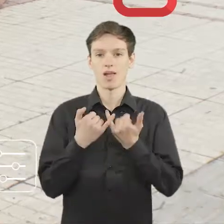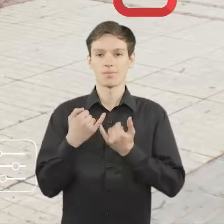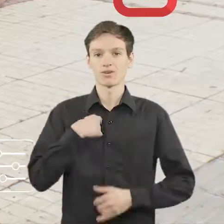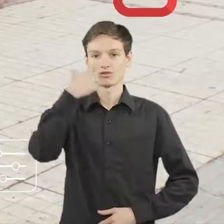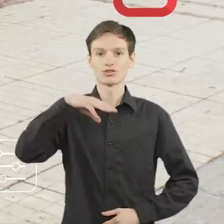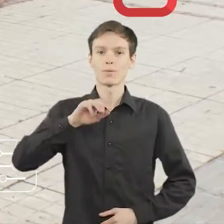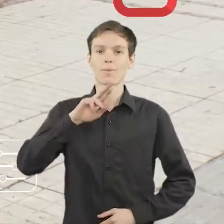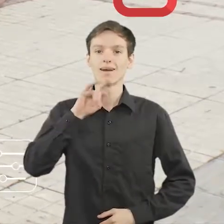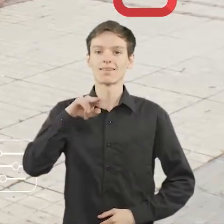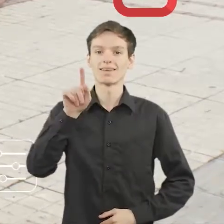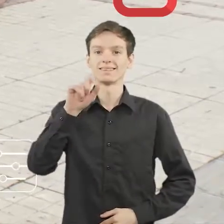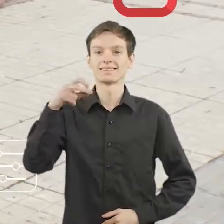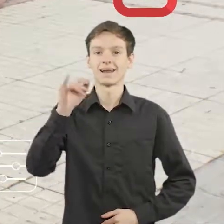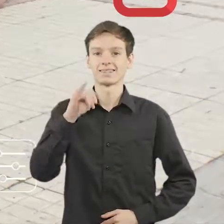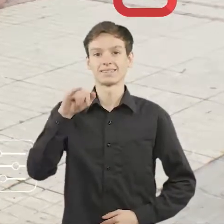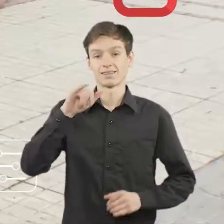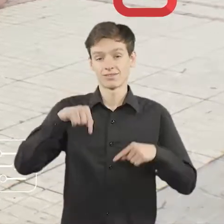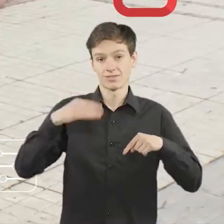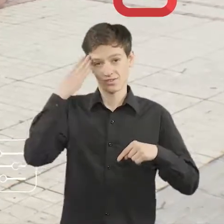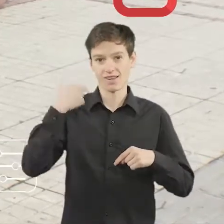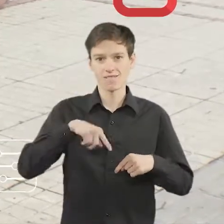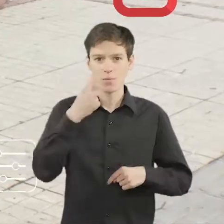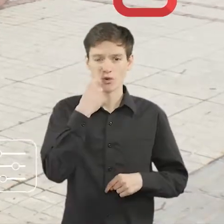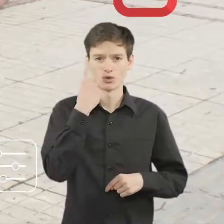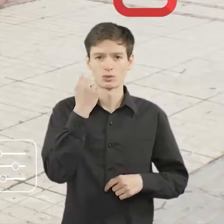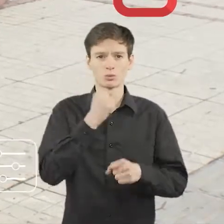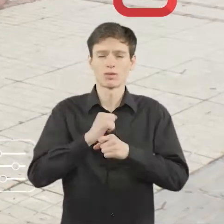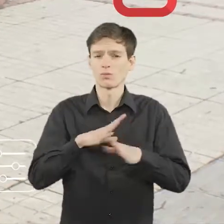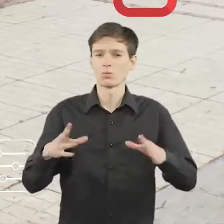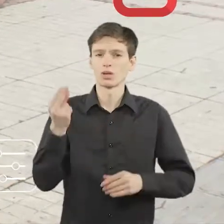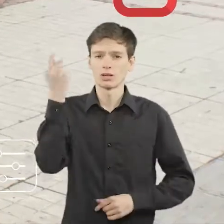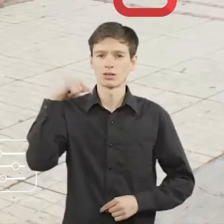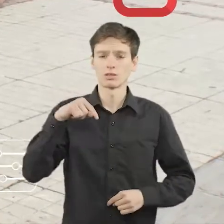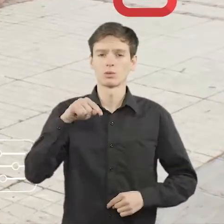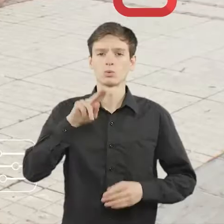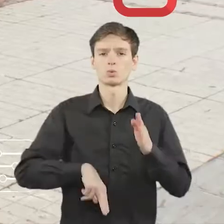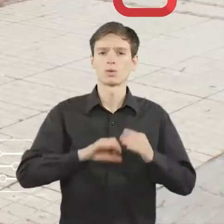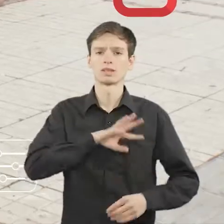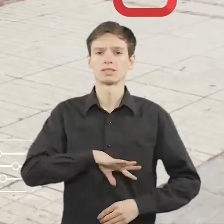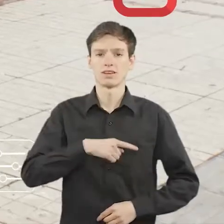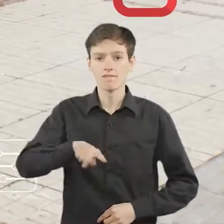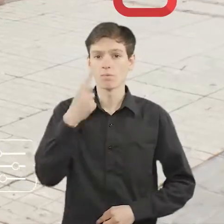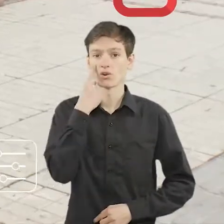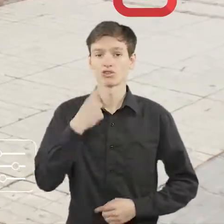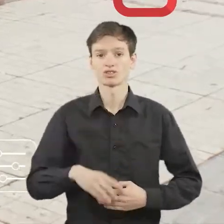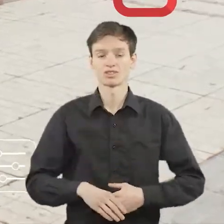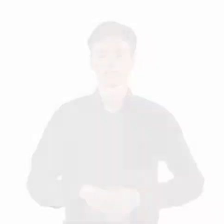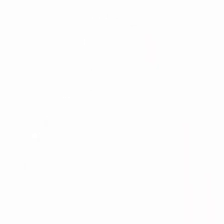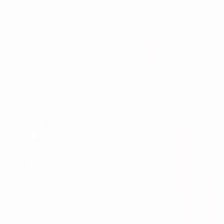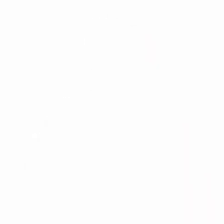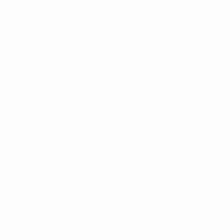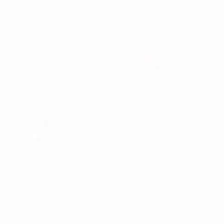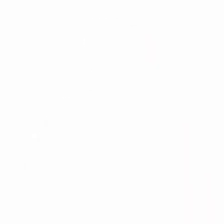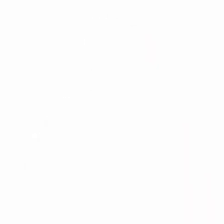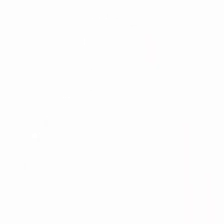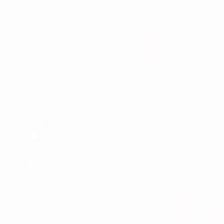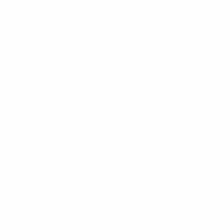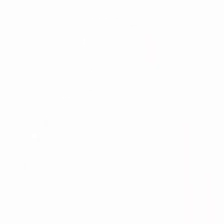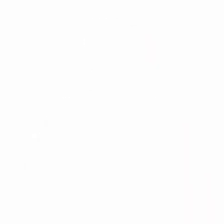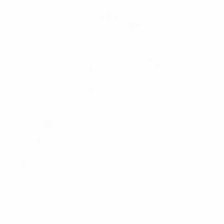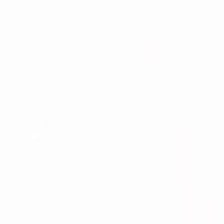Hola amigos, soy Martín Sánchez y hoy vamos a conocer a alguien que hace un oficio muy antiguo acá en el sur de Chile. Vamos a conocer... CNTV Infantil